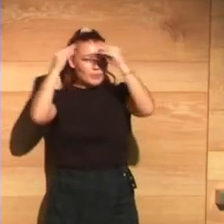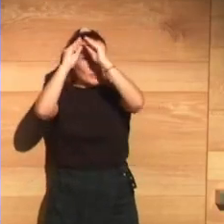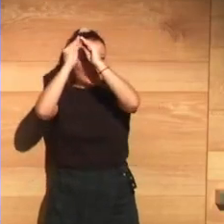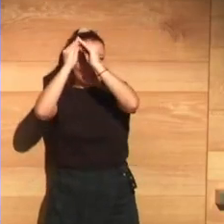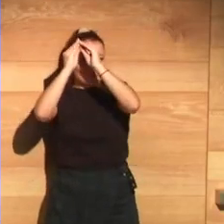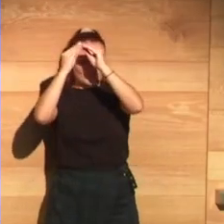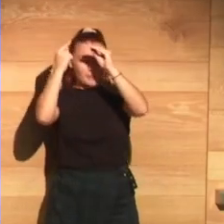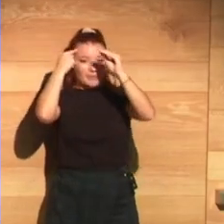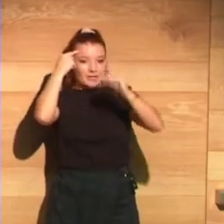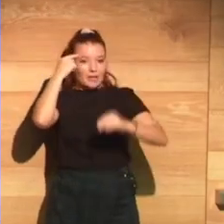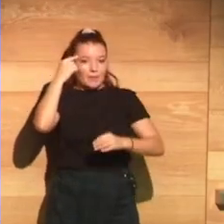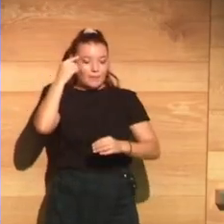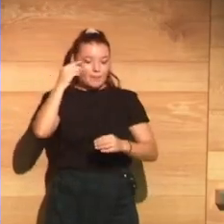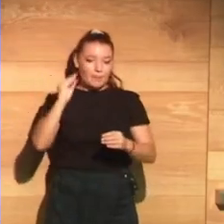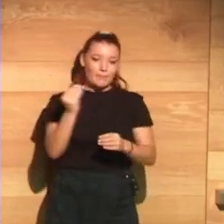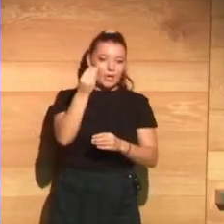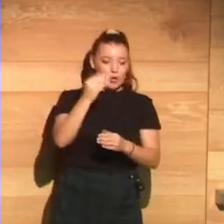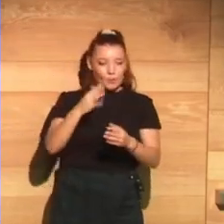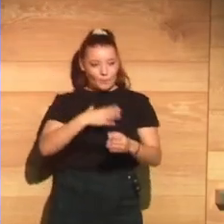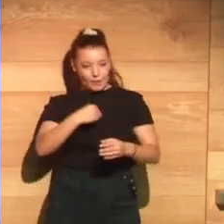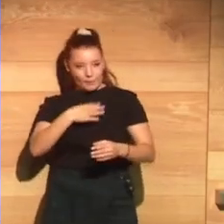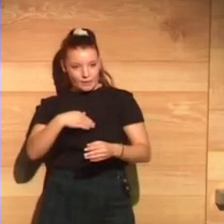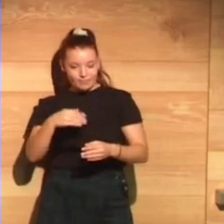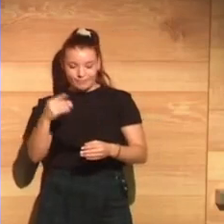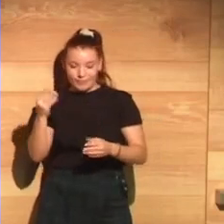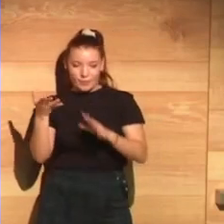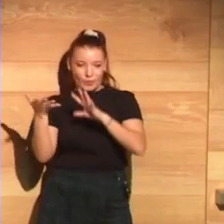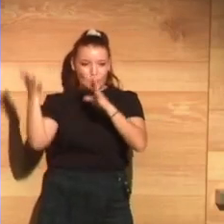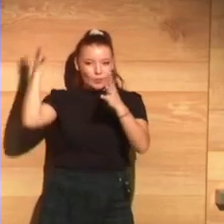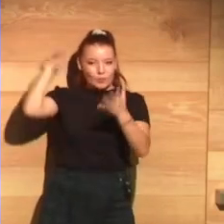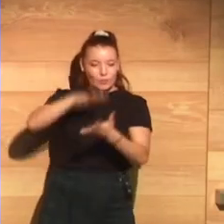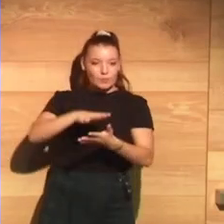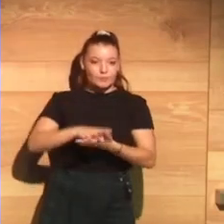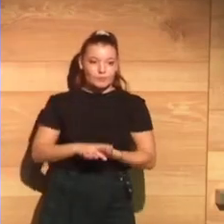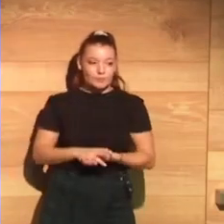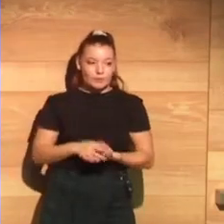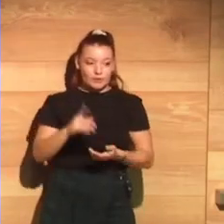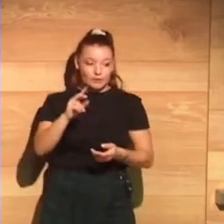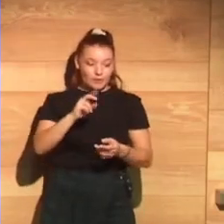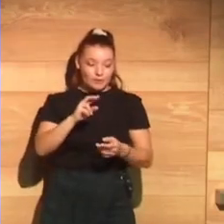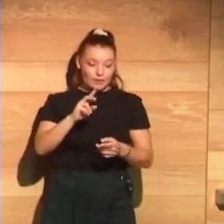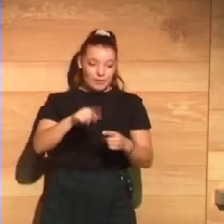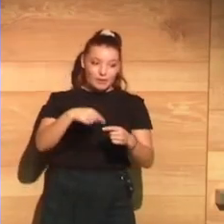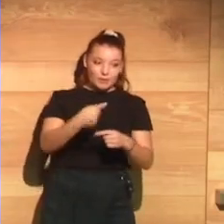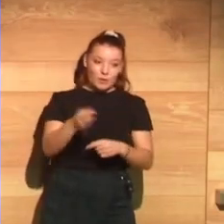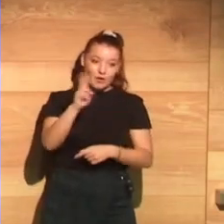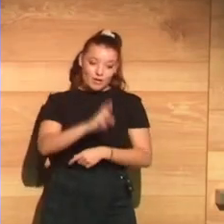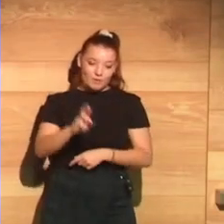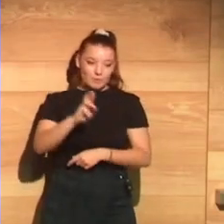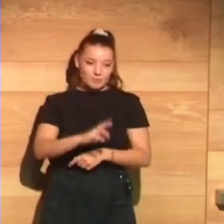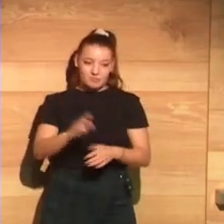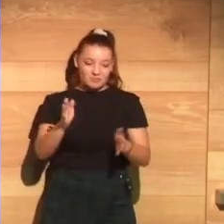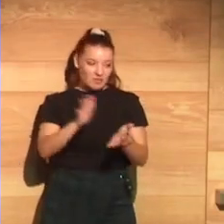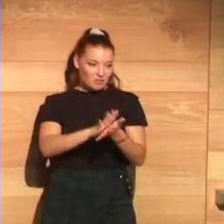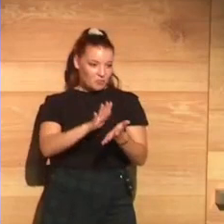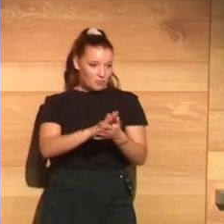veces rompo dibujo. Digo, el boceto mental estaba mucho mejor en la cabeza que luego en el papel. No pasa nada, se rompe, se